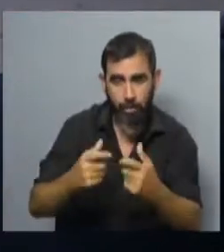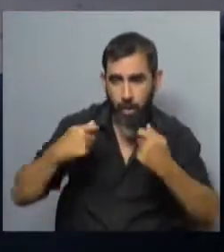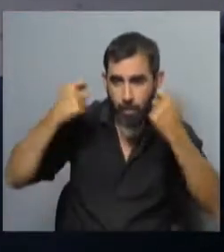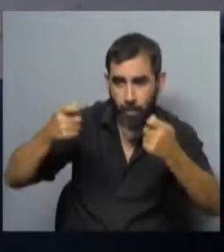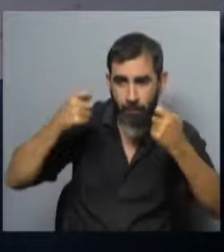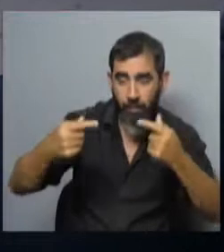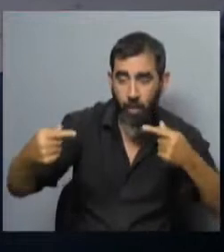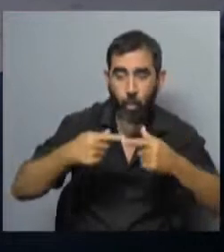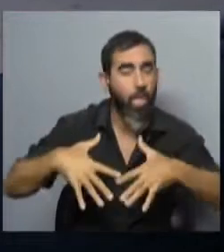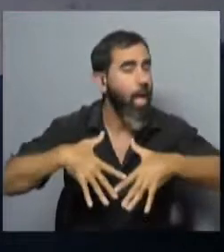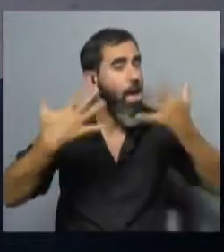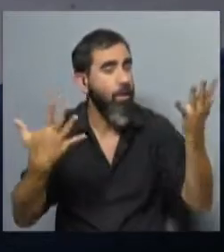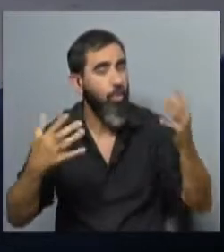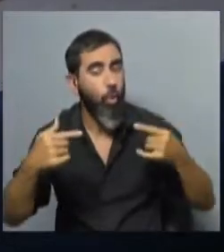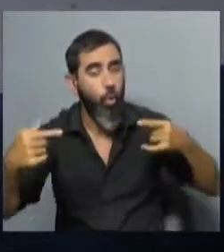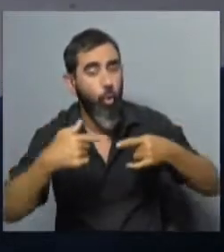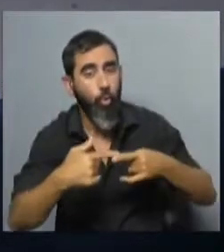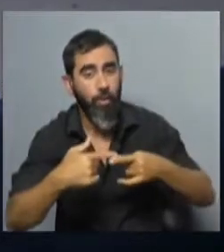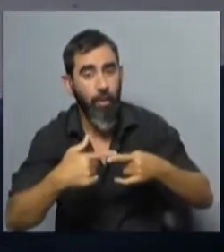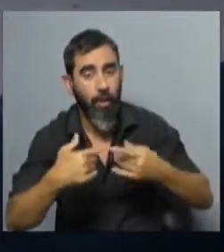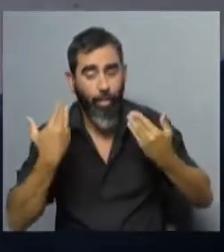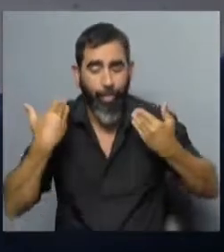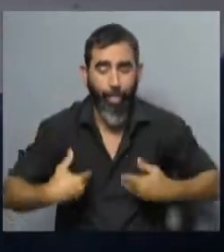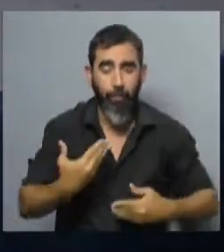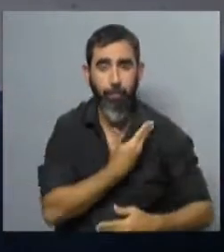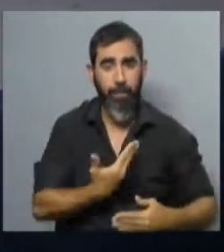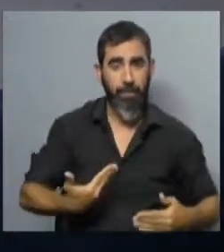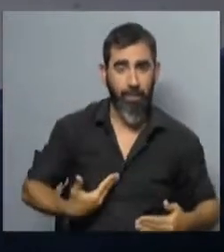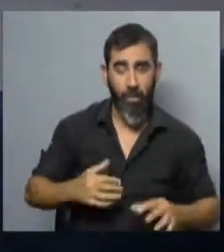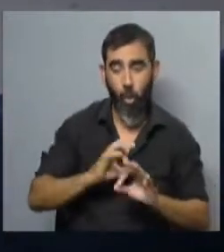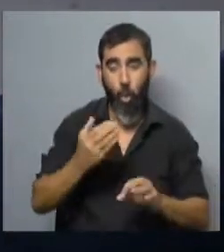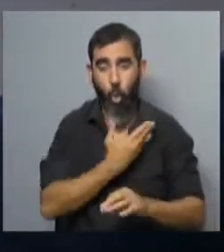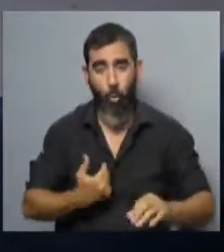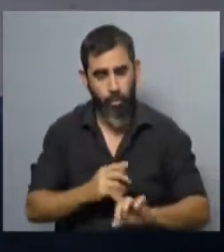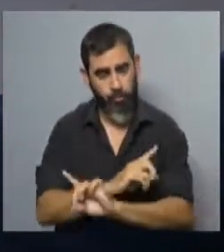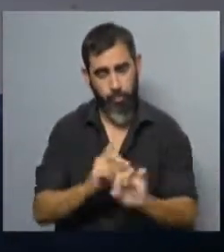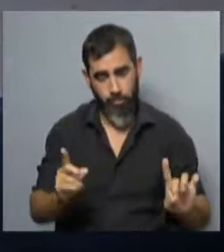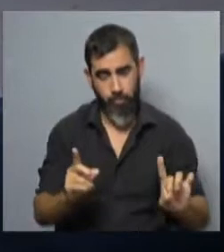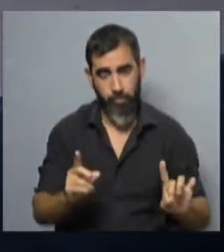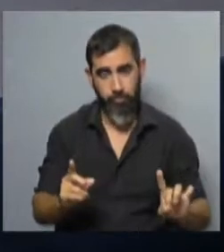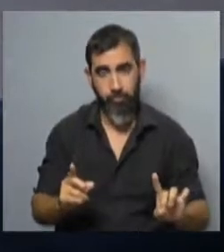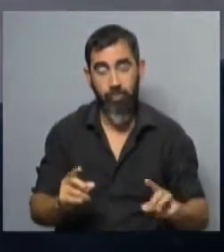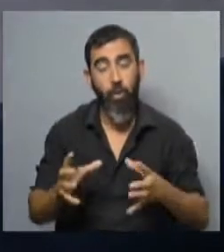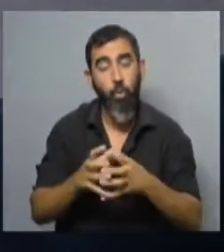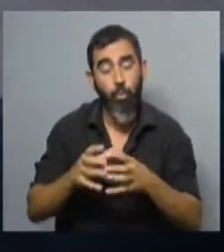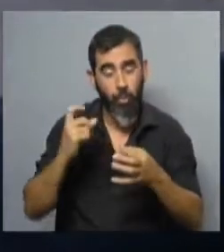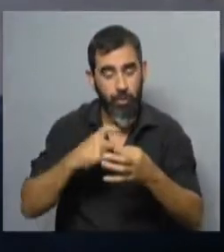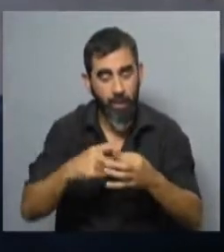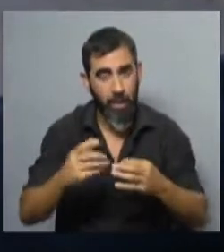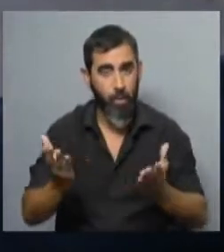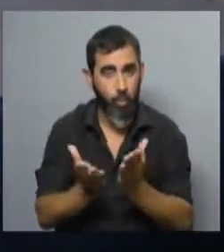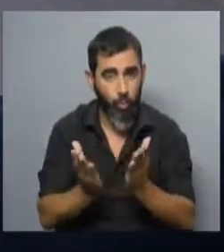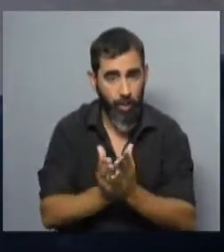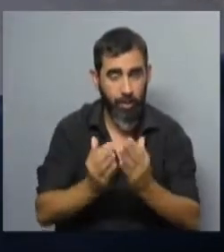manifiesta contra algo, no es en contra de la autoestima de un presidente o de un gobierno, sino que justamente, o sea, el movimiento sindical, estudiantil,